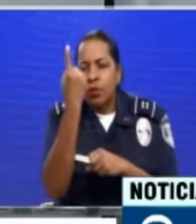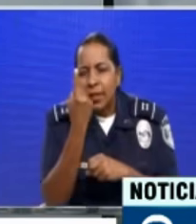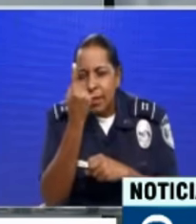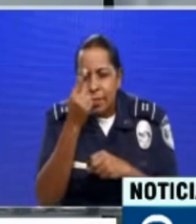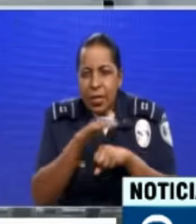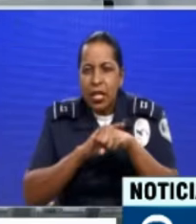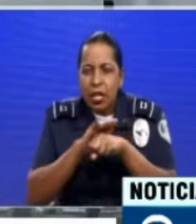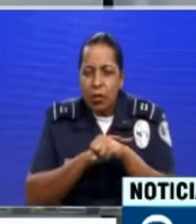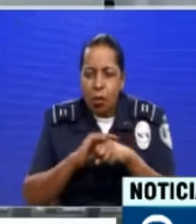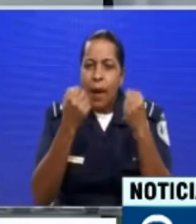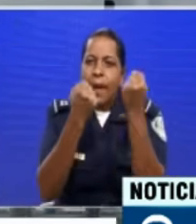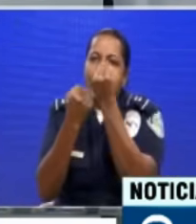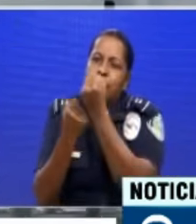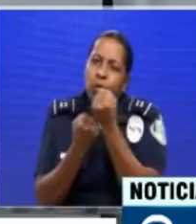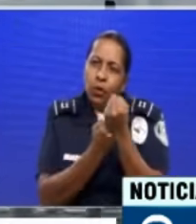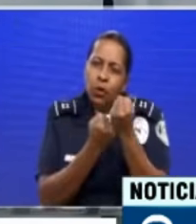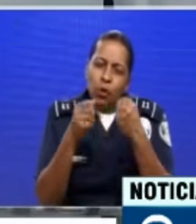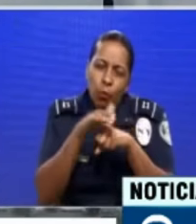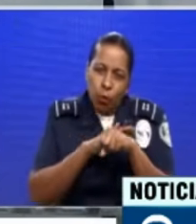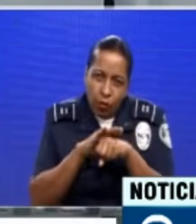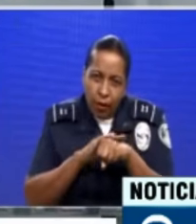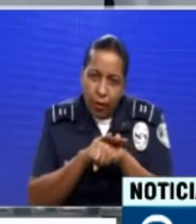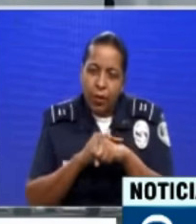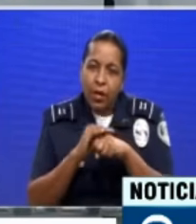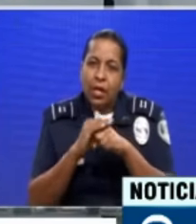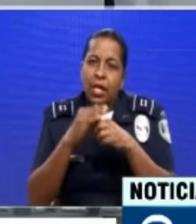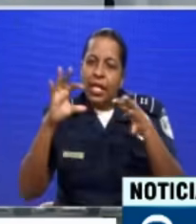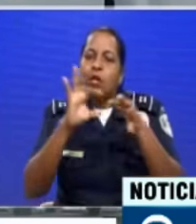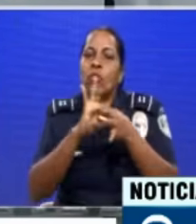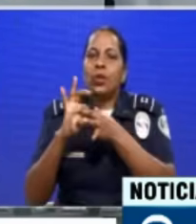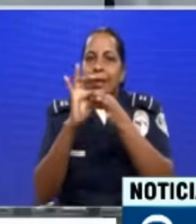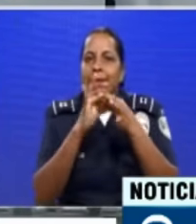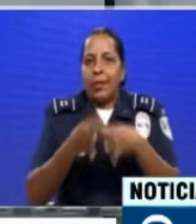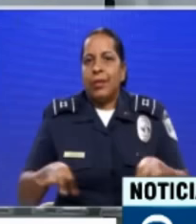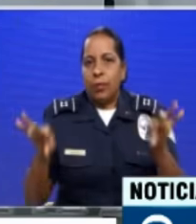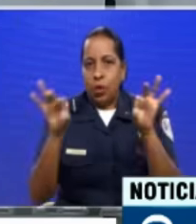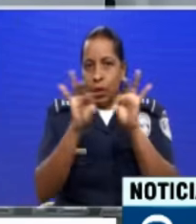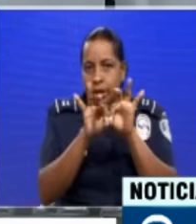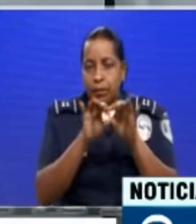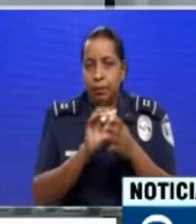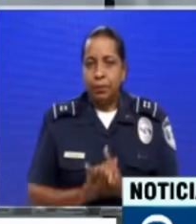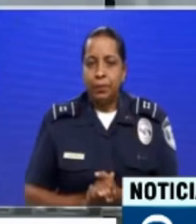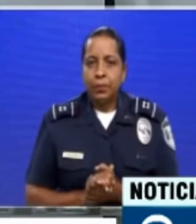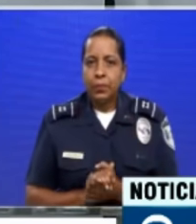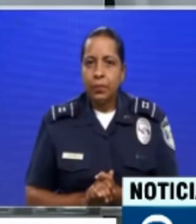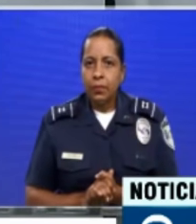Solo les pido cooperación y unidad.